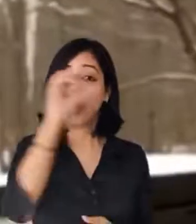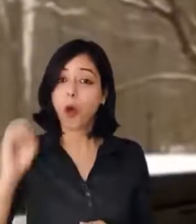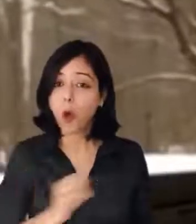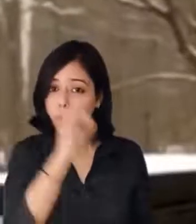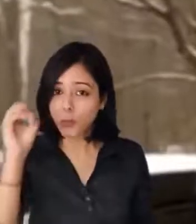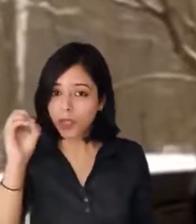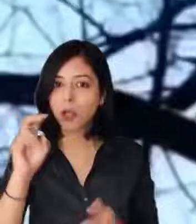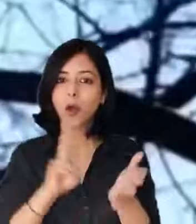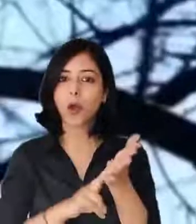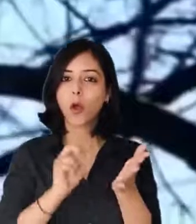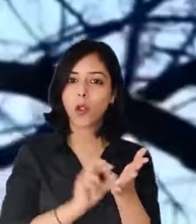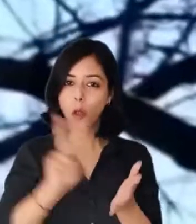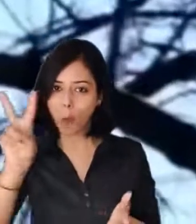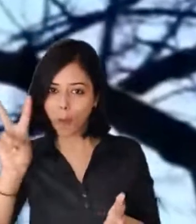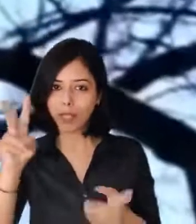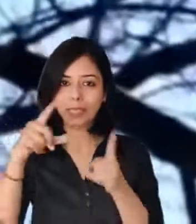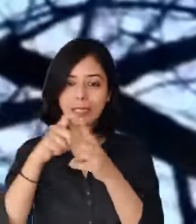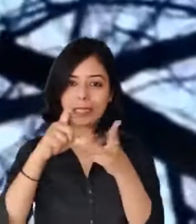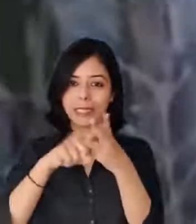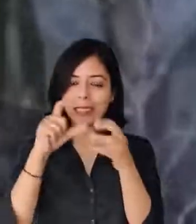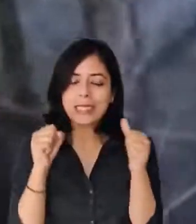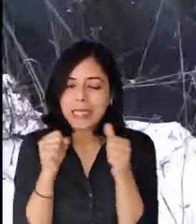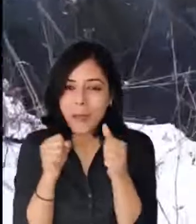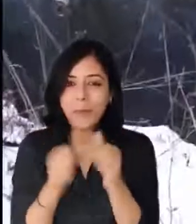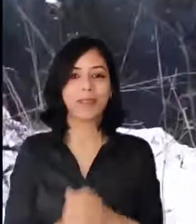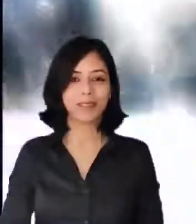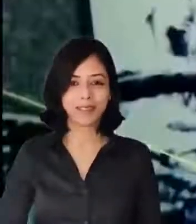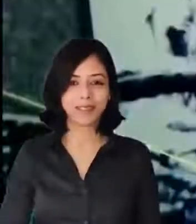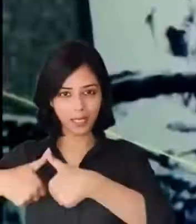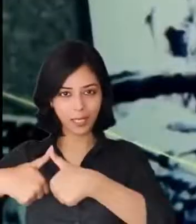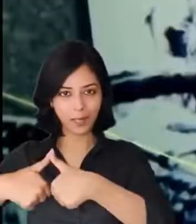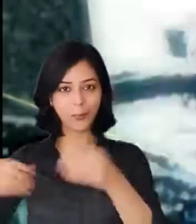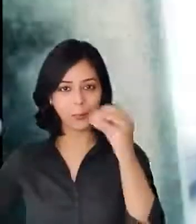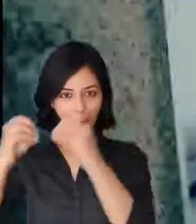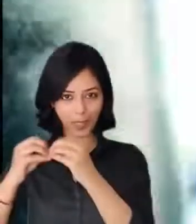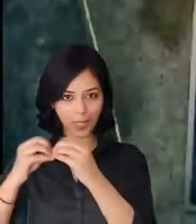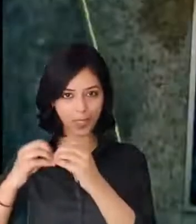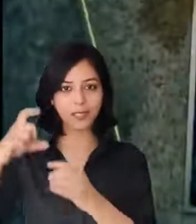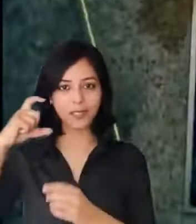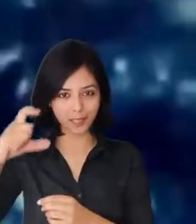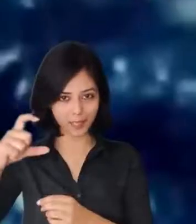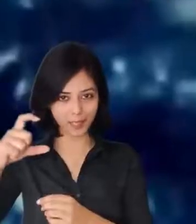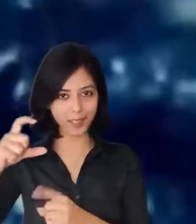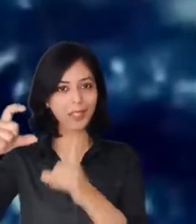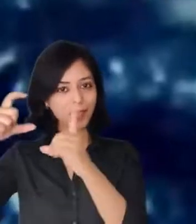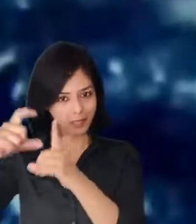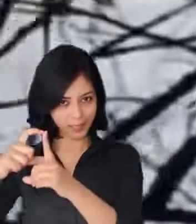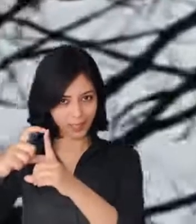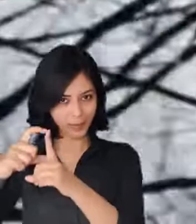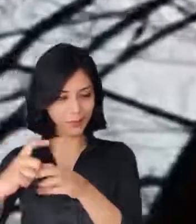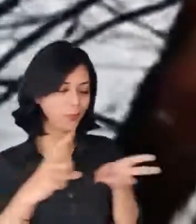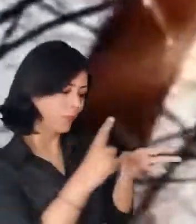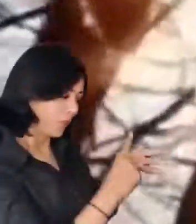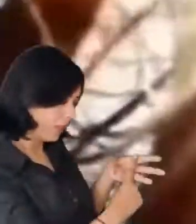toda la noche y la habían matado al otro día de haber desaparecido. Y para